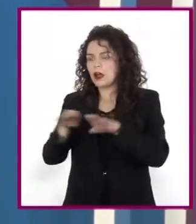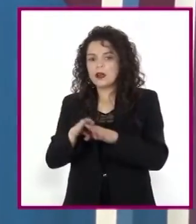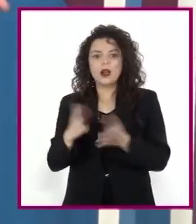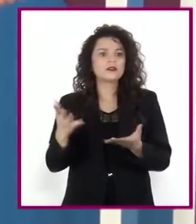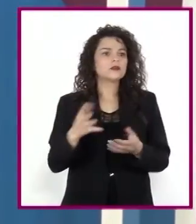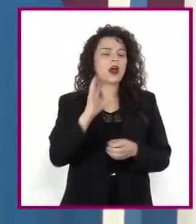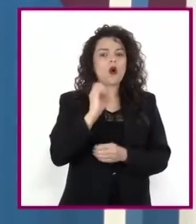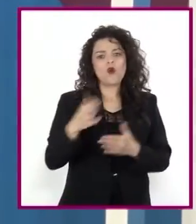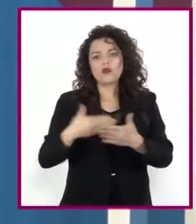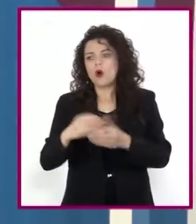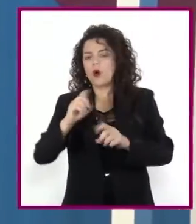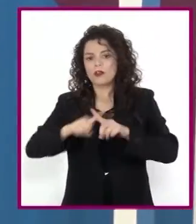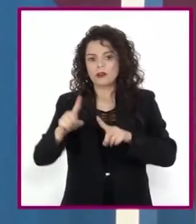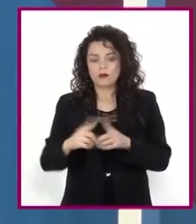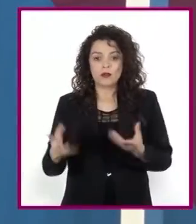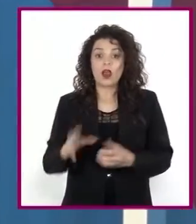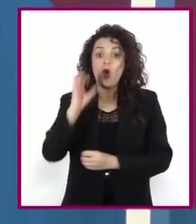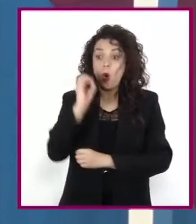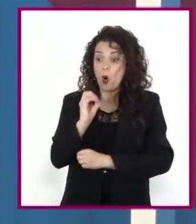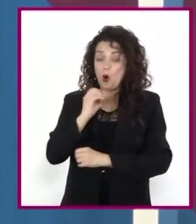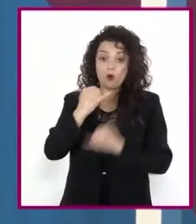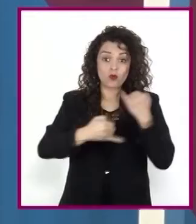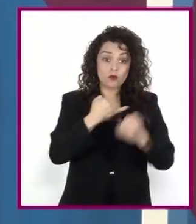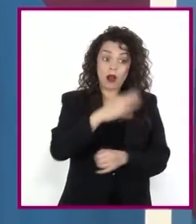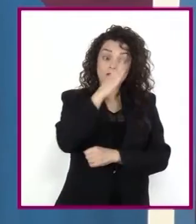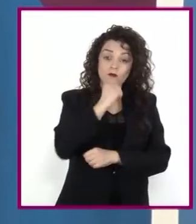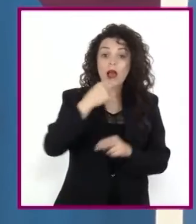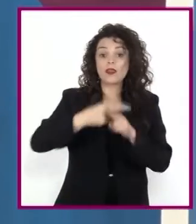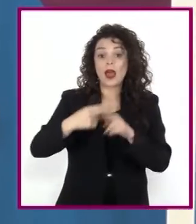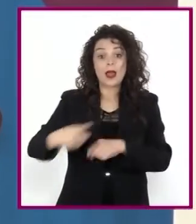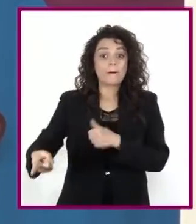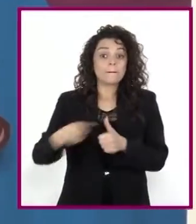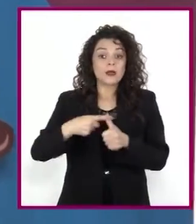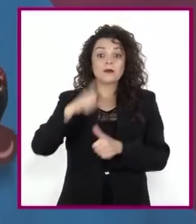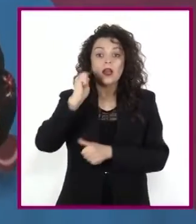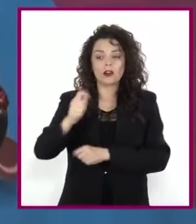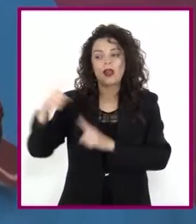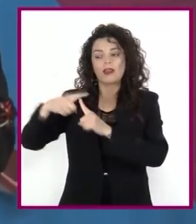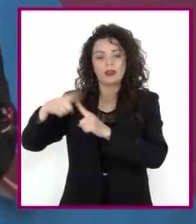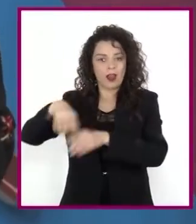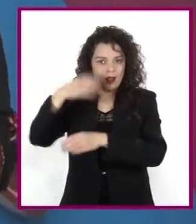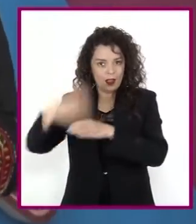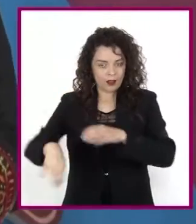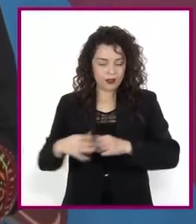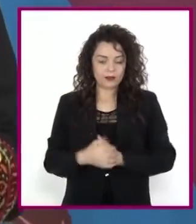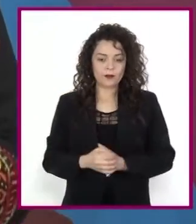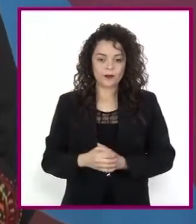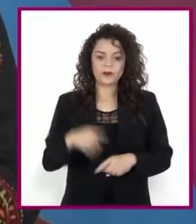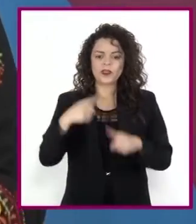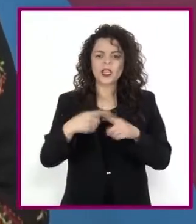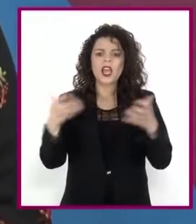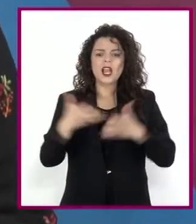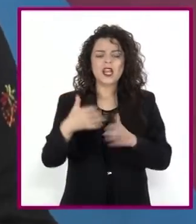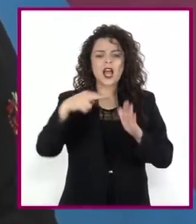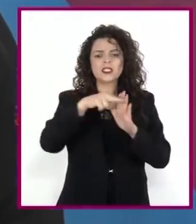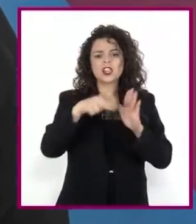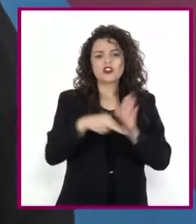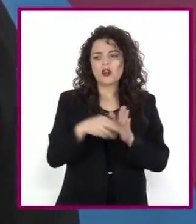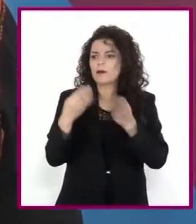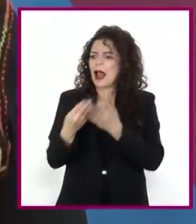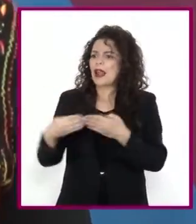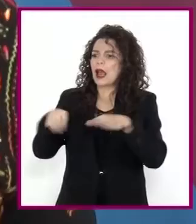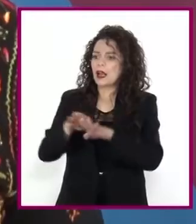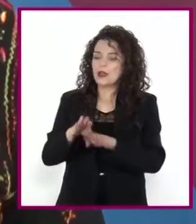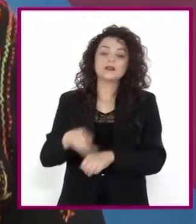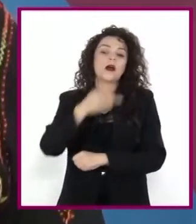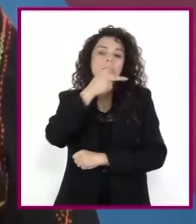jugar si no hemos hecho la tarea. En casa, quienes aplican esas normas son nuestras madres y padres,